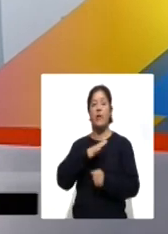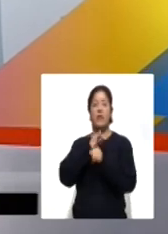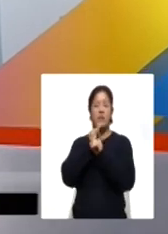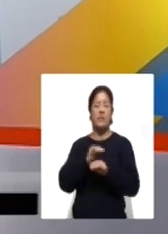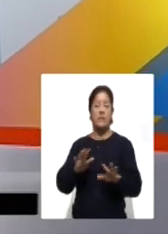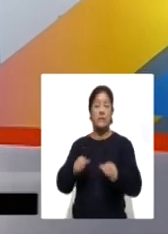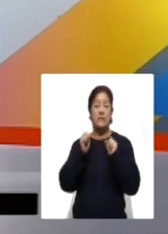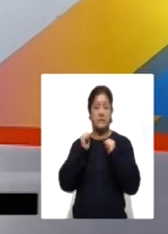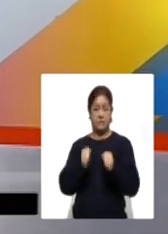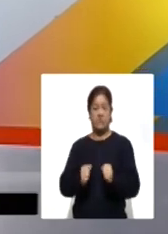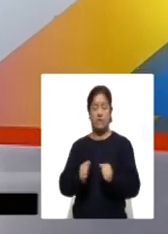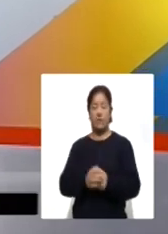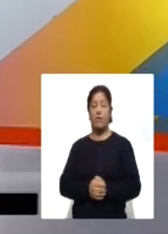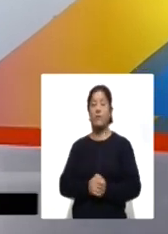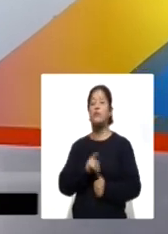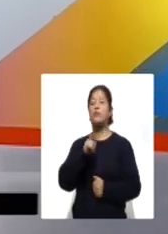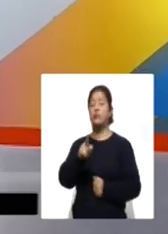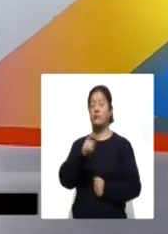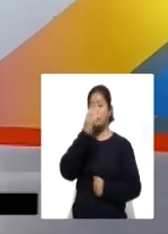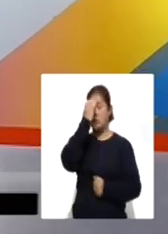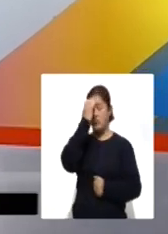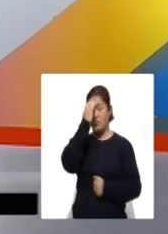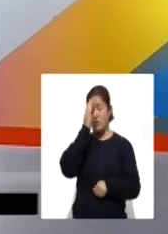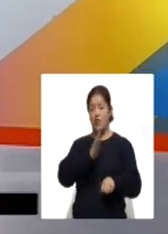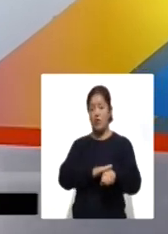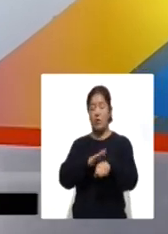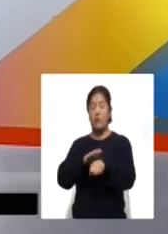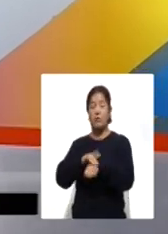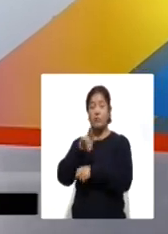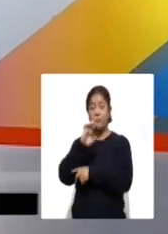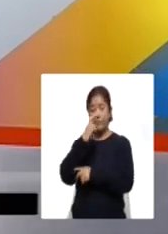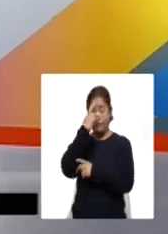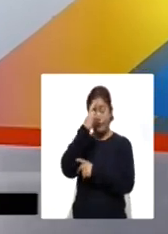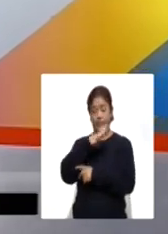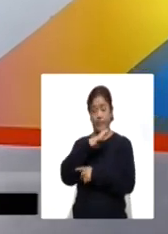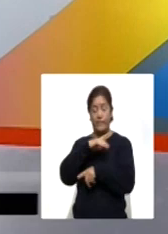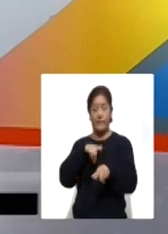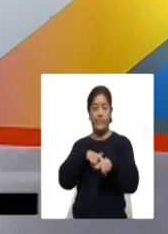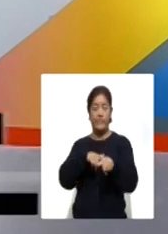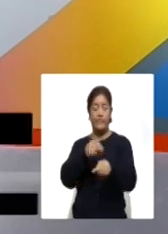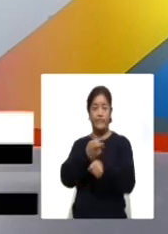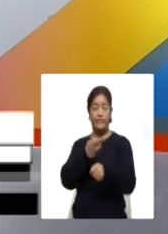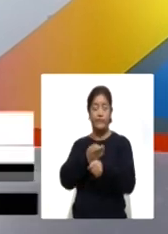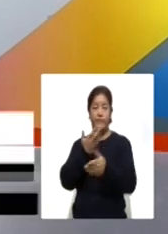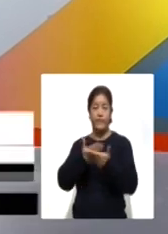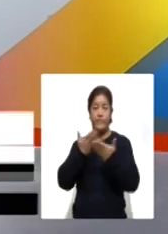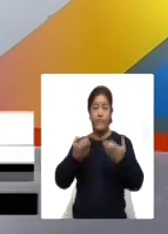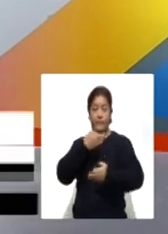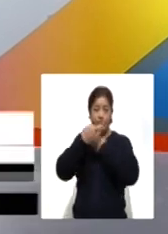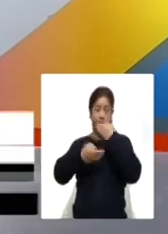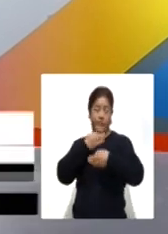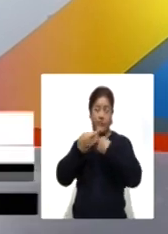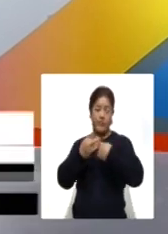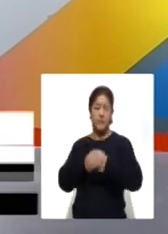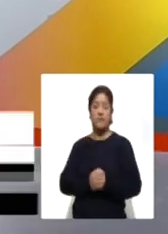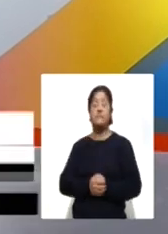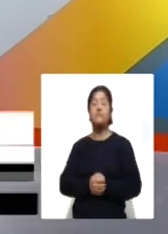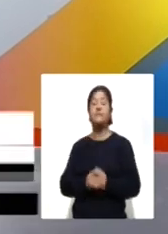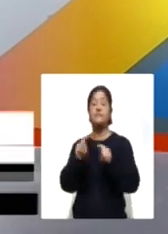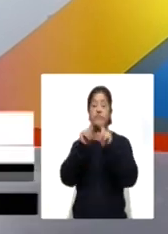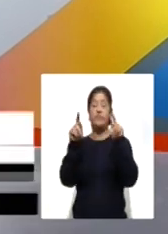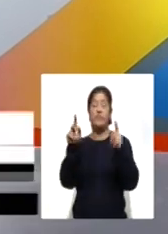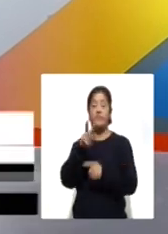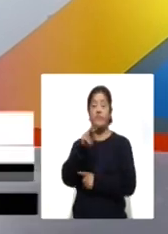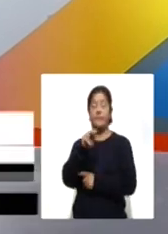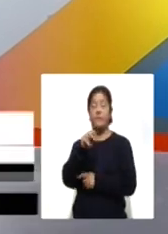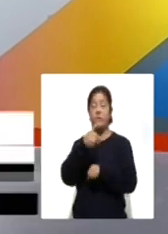que seguramente es de su interés y le recordamos que puede seguir la transmisión de esta segunda emisión a través de la señal de Tlaxcala